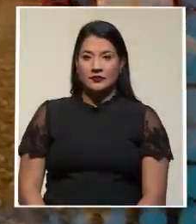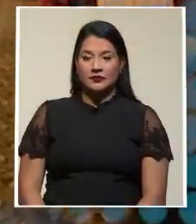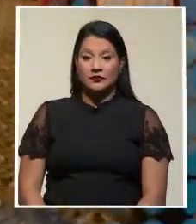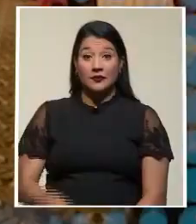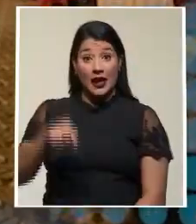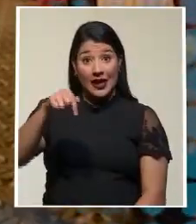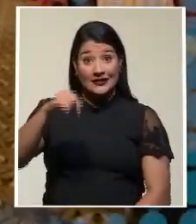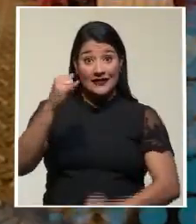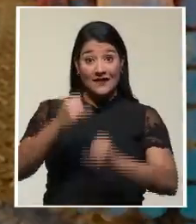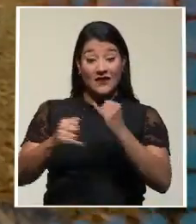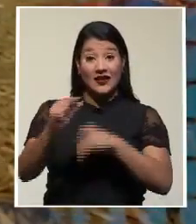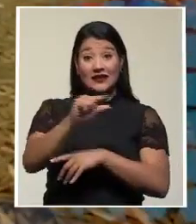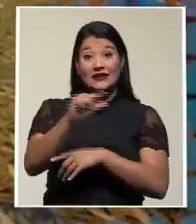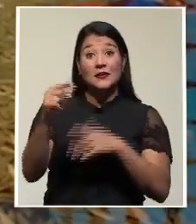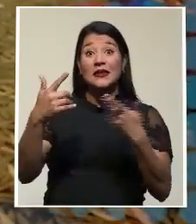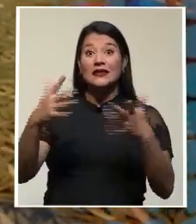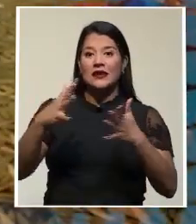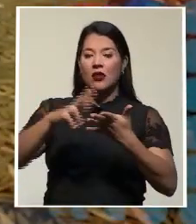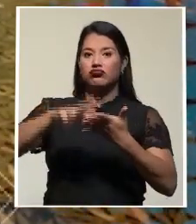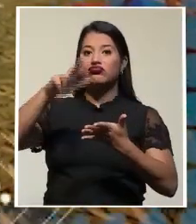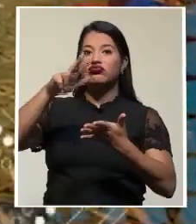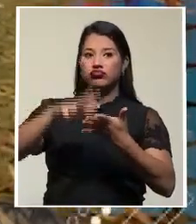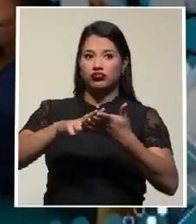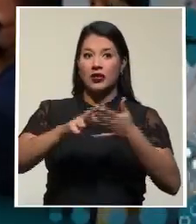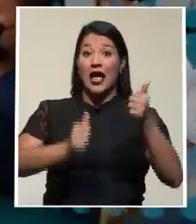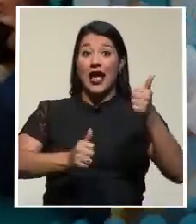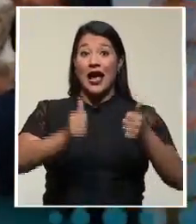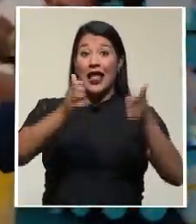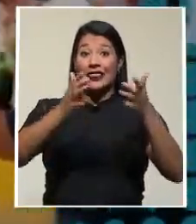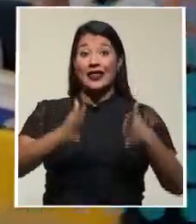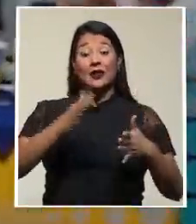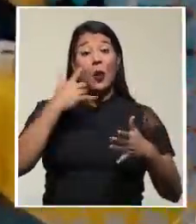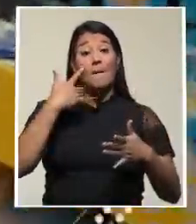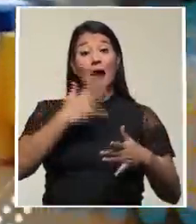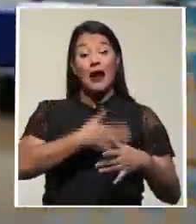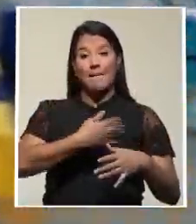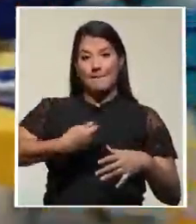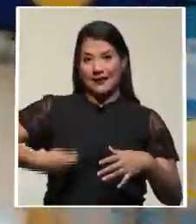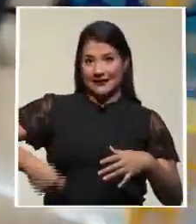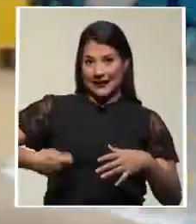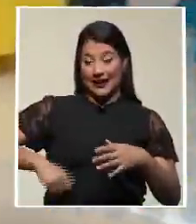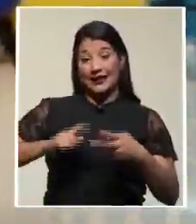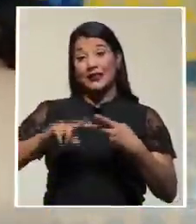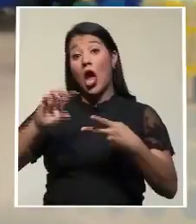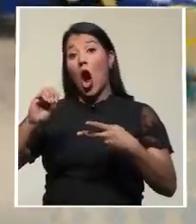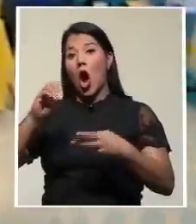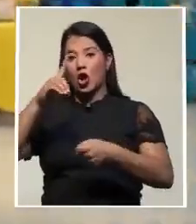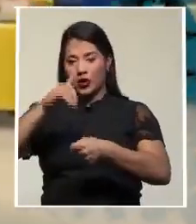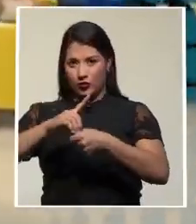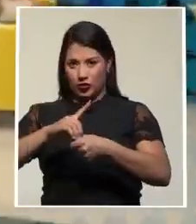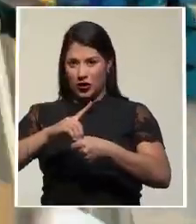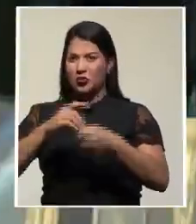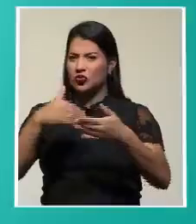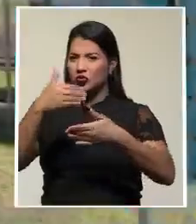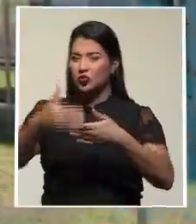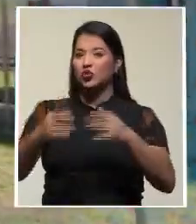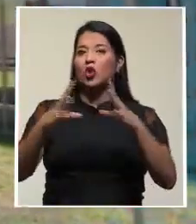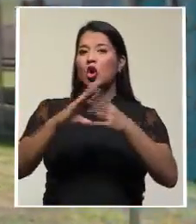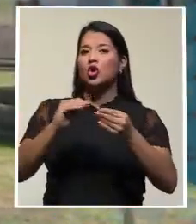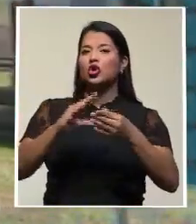Este fin de semana quedaron ratificados varios candidatos a la presidencia y aspirantes a diputados. Conozca quiénes son.